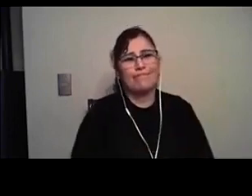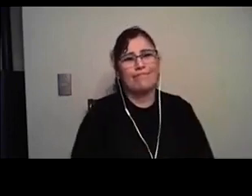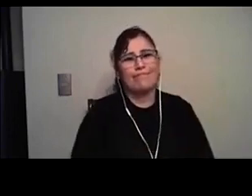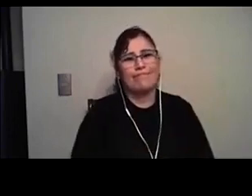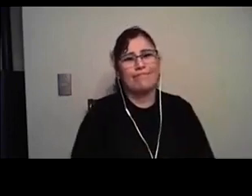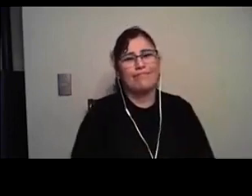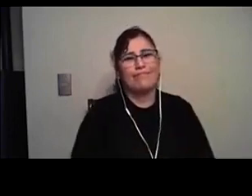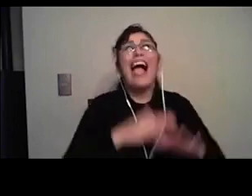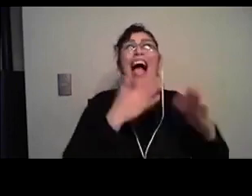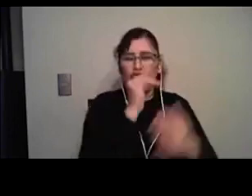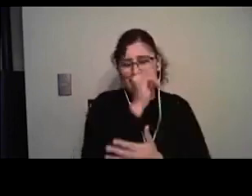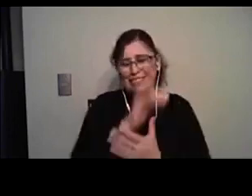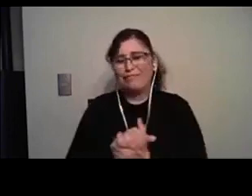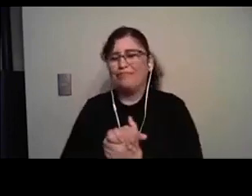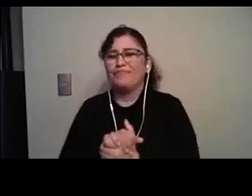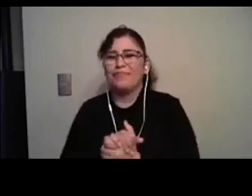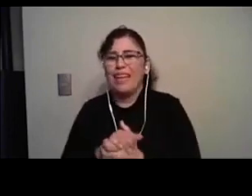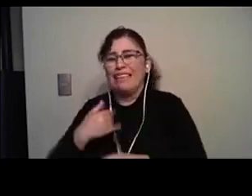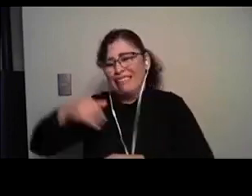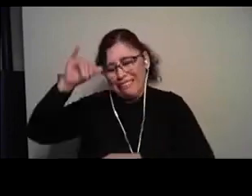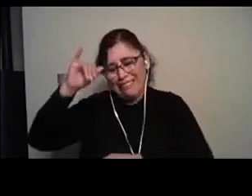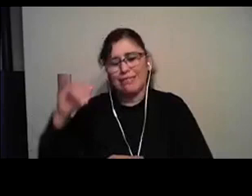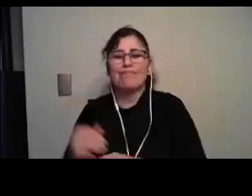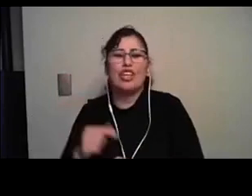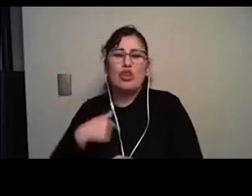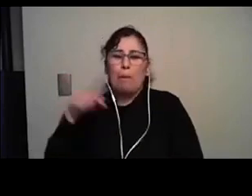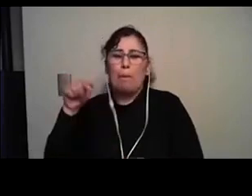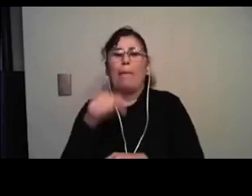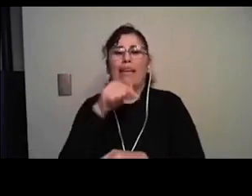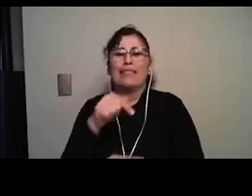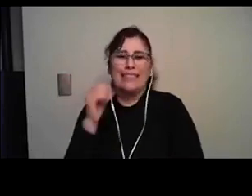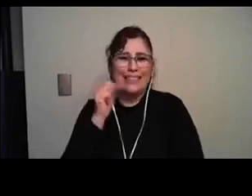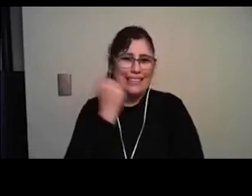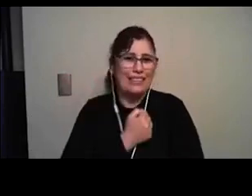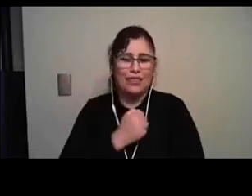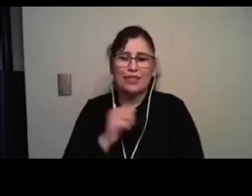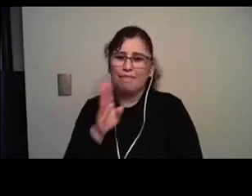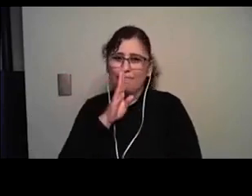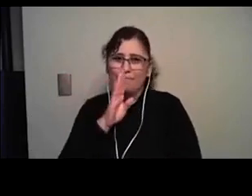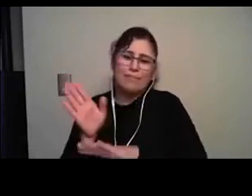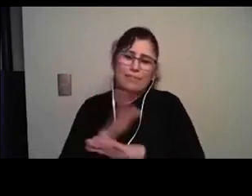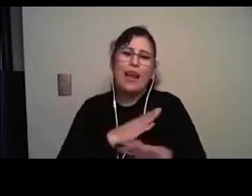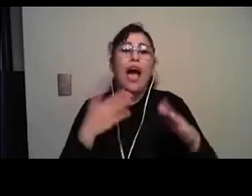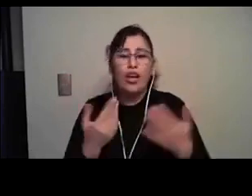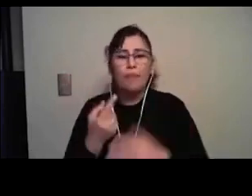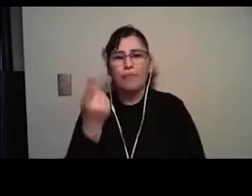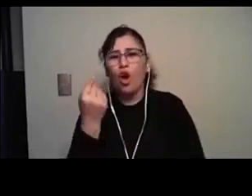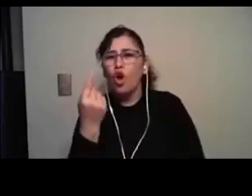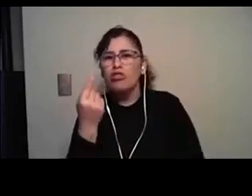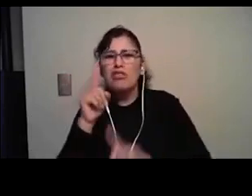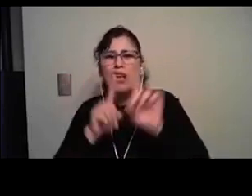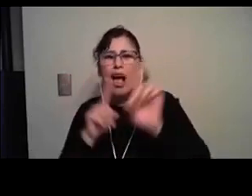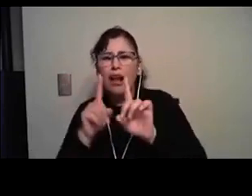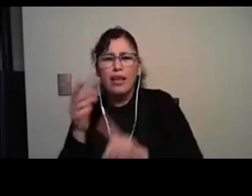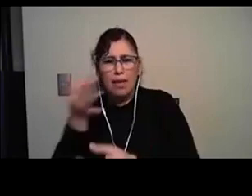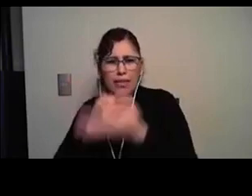Ahora sí, voy a ver los mensajes, pasé a pinchar con el Ah. dedo. Sí, dice que pueden el 11, entonces me confirman